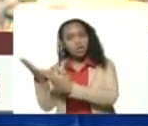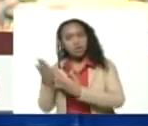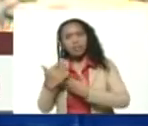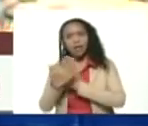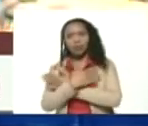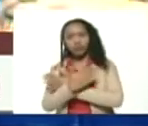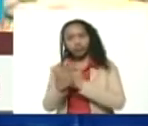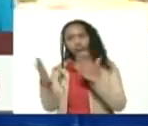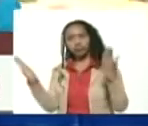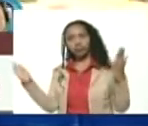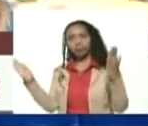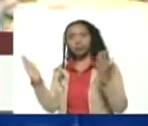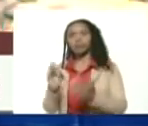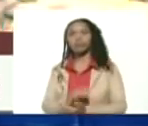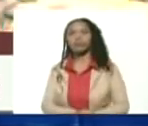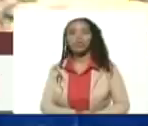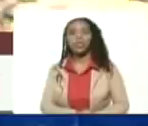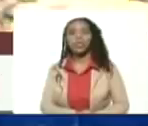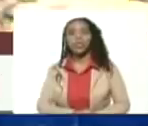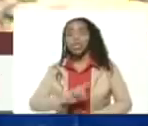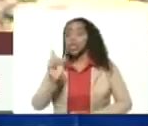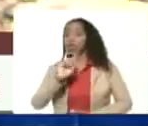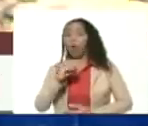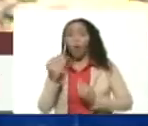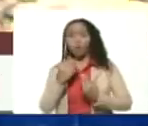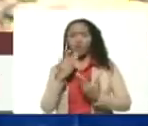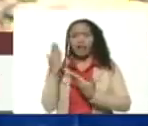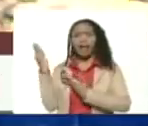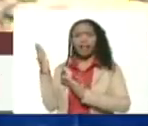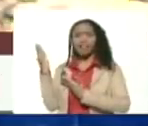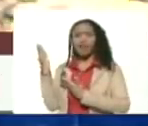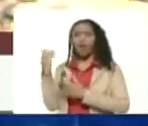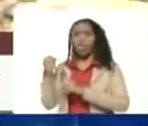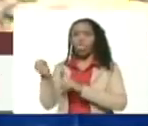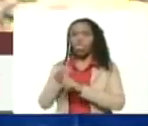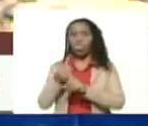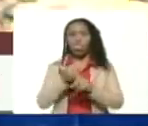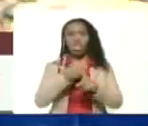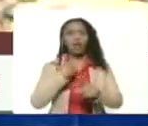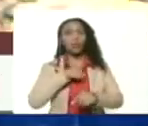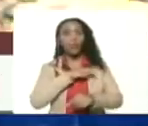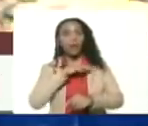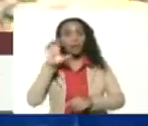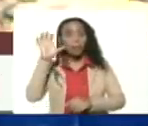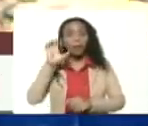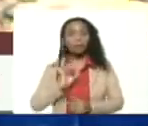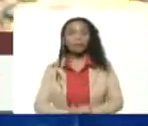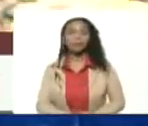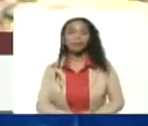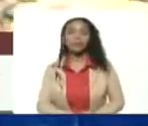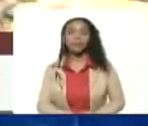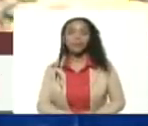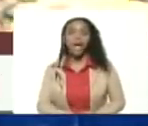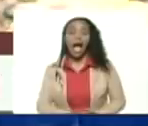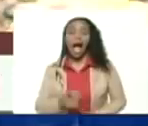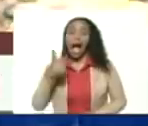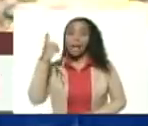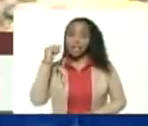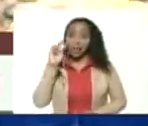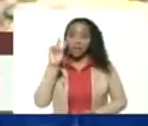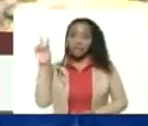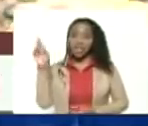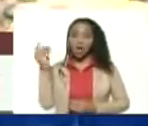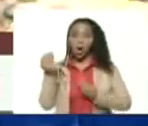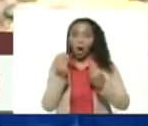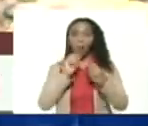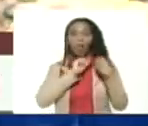brazos abiertos. Y no como ellos, que se la pasan agrediendo a nuestro país. Ayer vi el debate